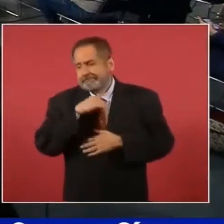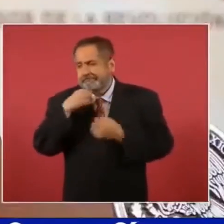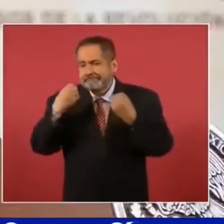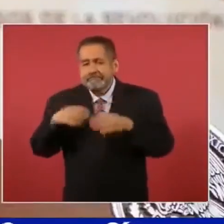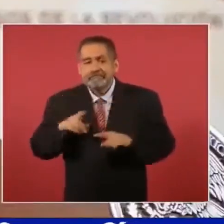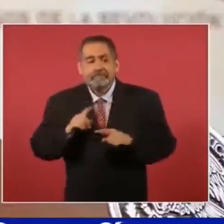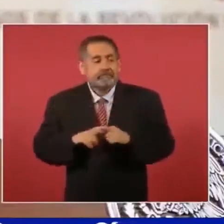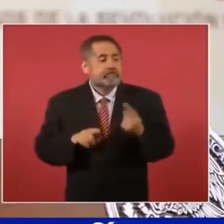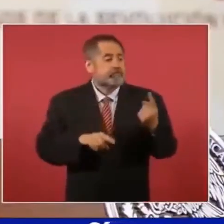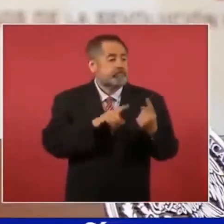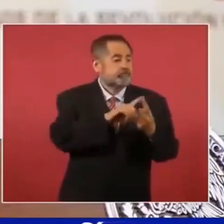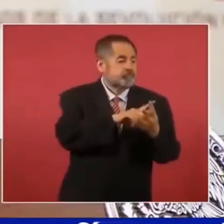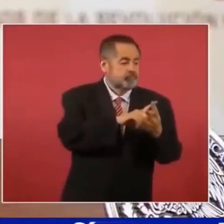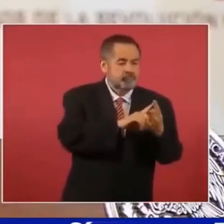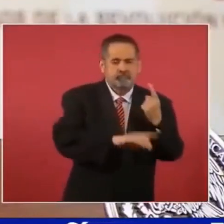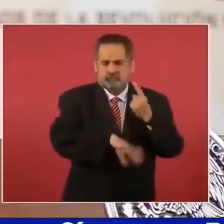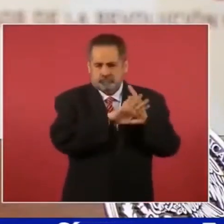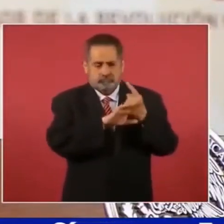es el pseudo plural,